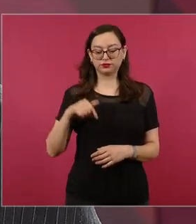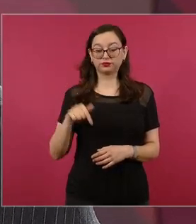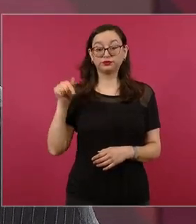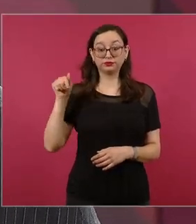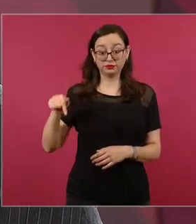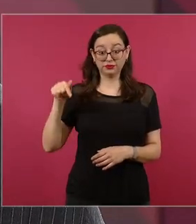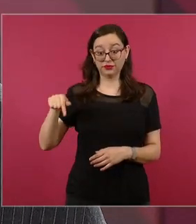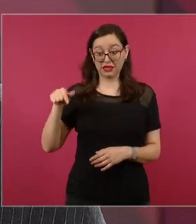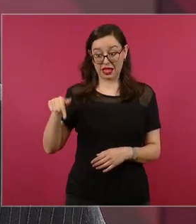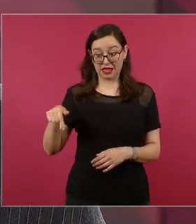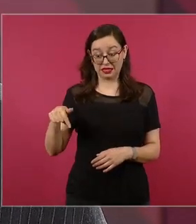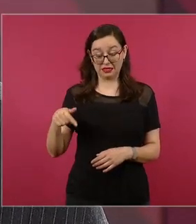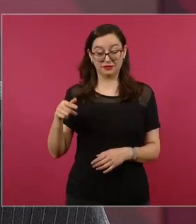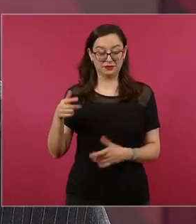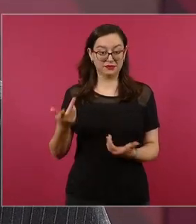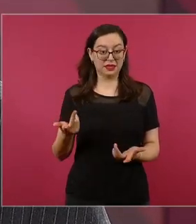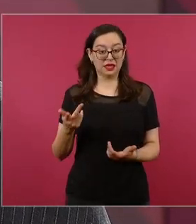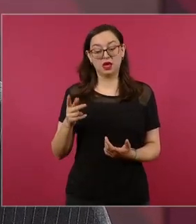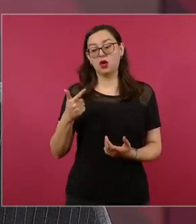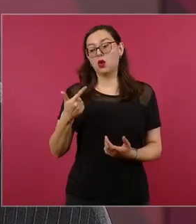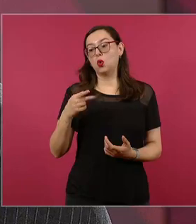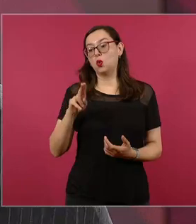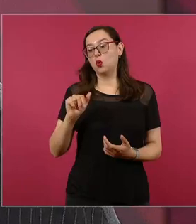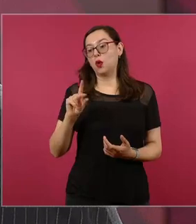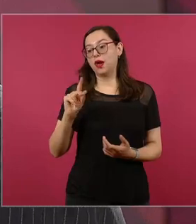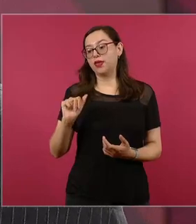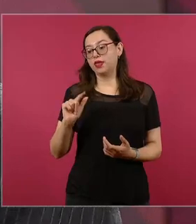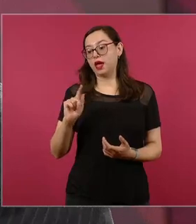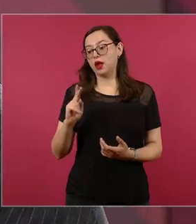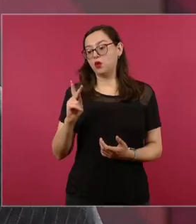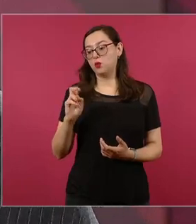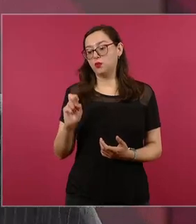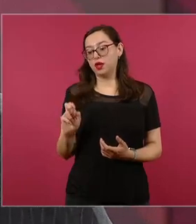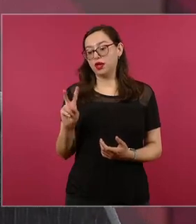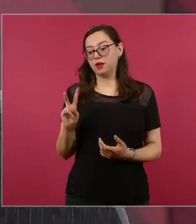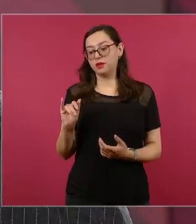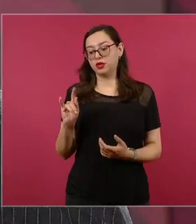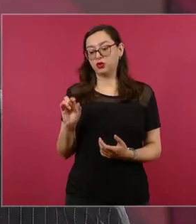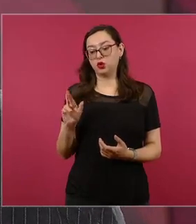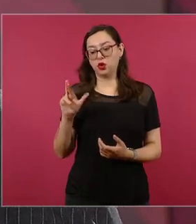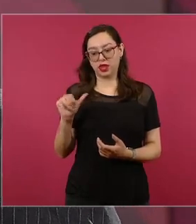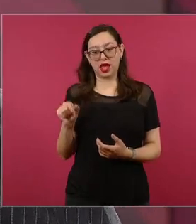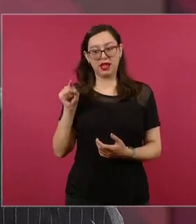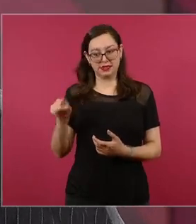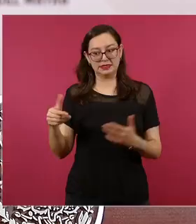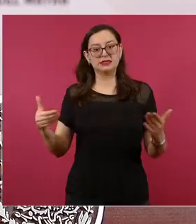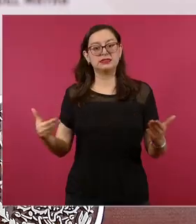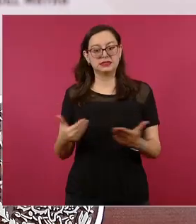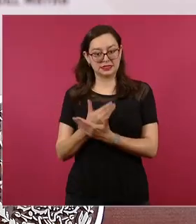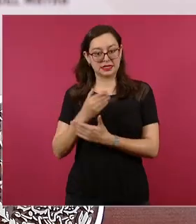de Tamazula, Durango, de la primera República Federal,